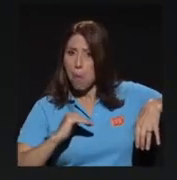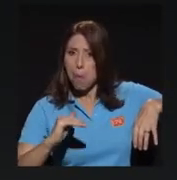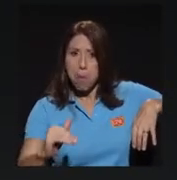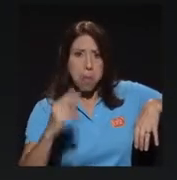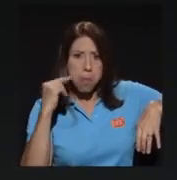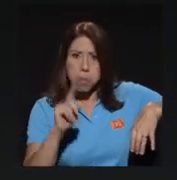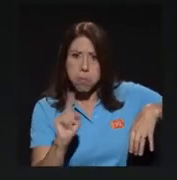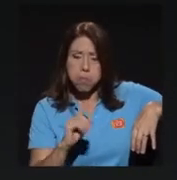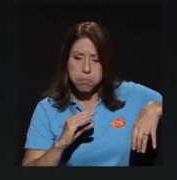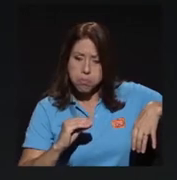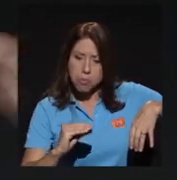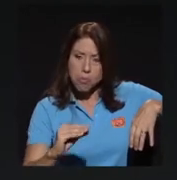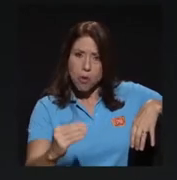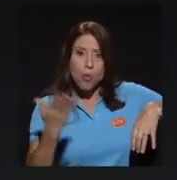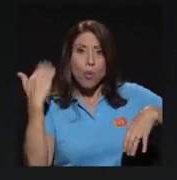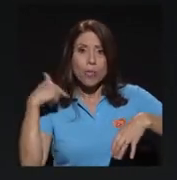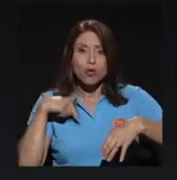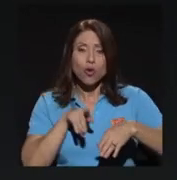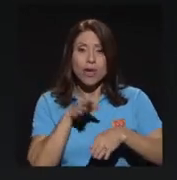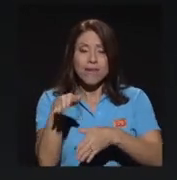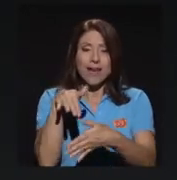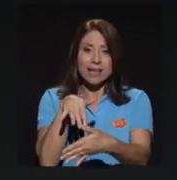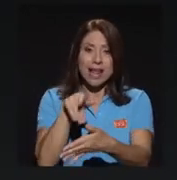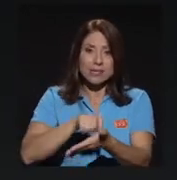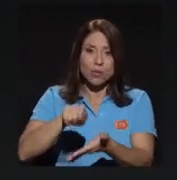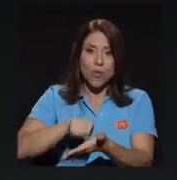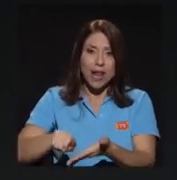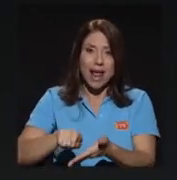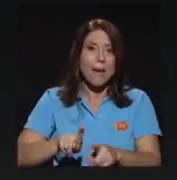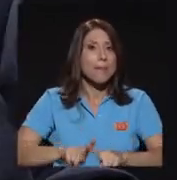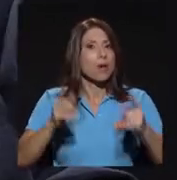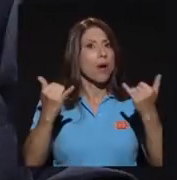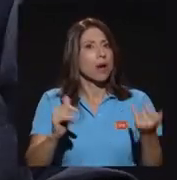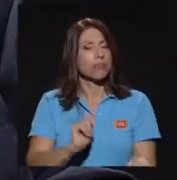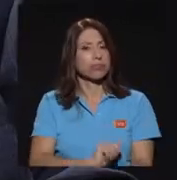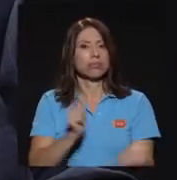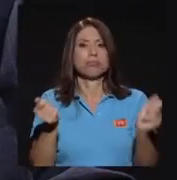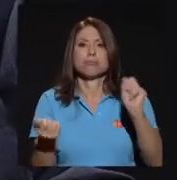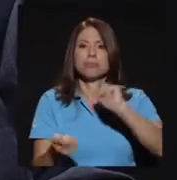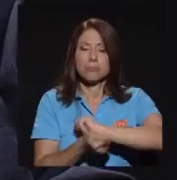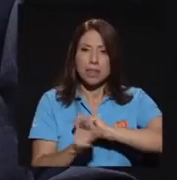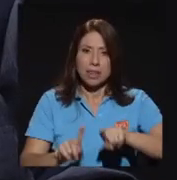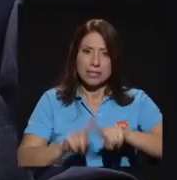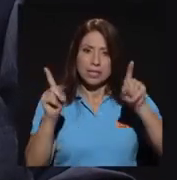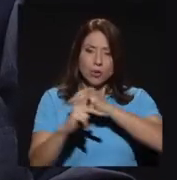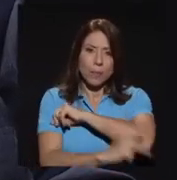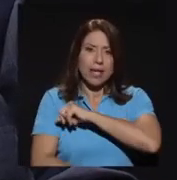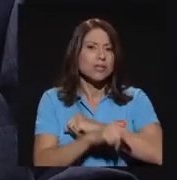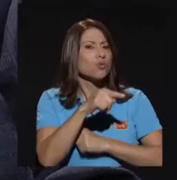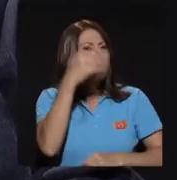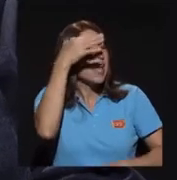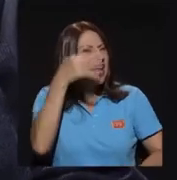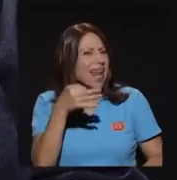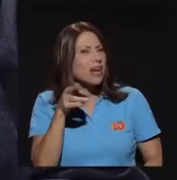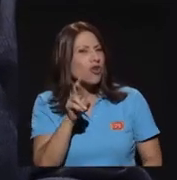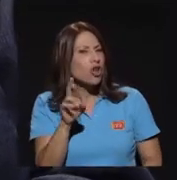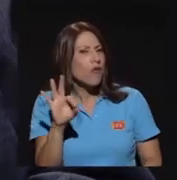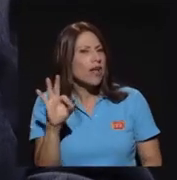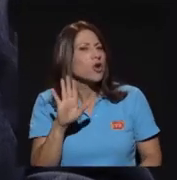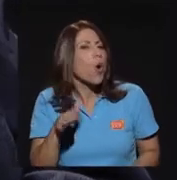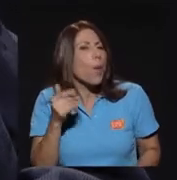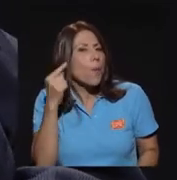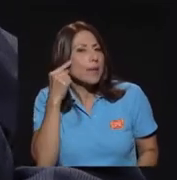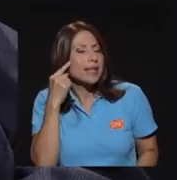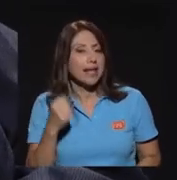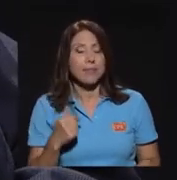y obviamente tenemos un país distinto como cree usted donde el por qué don rodrigo pensaría bueno yo creo que él se